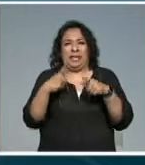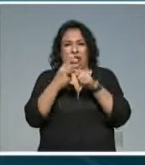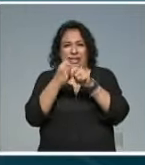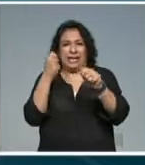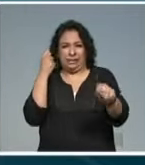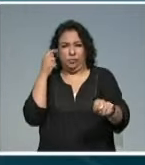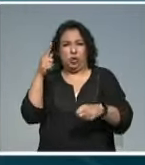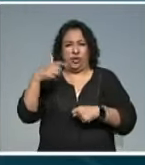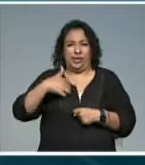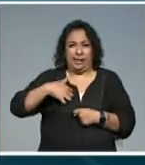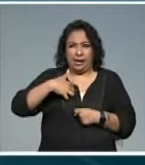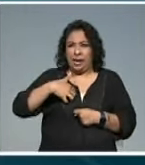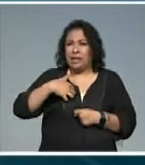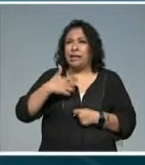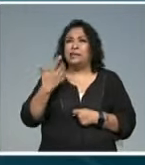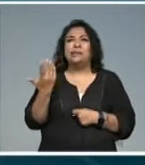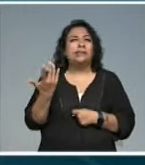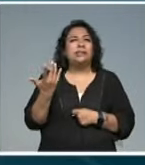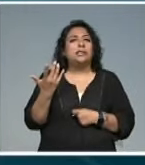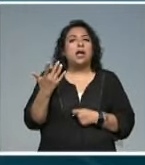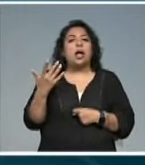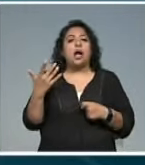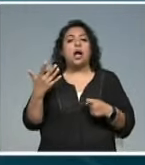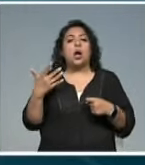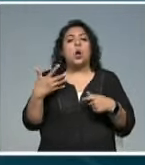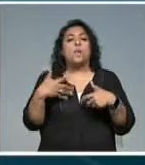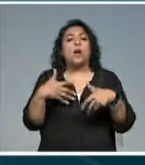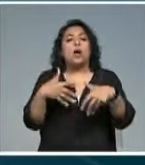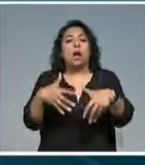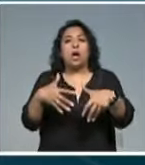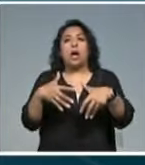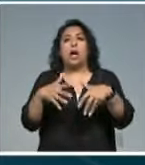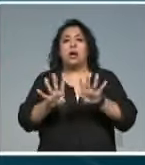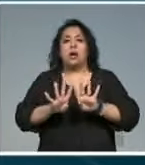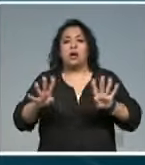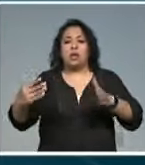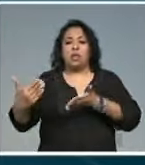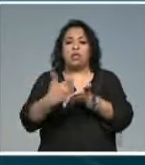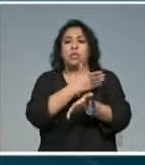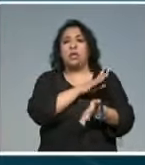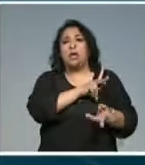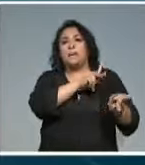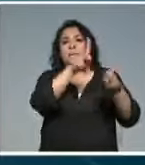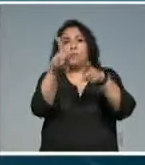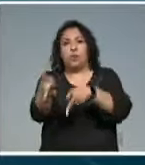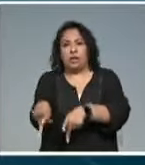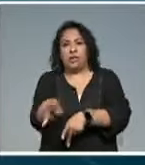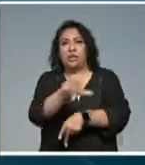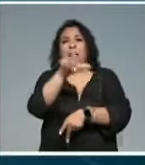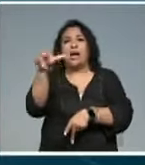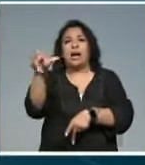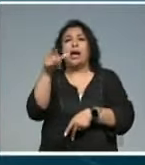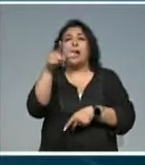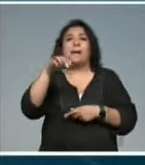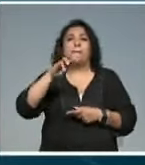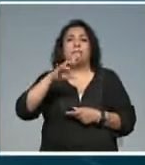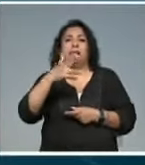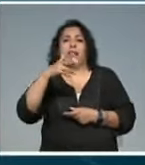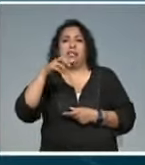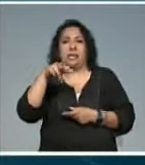transportistas de Canadá estaban prácticamente obstaculizando o bloqueando el paso por el puente Ambassador hacia el estado de